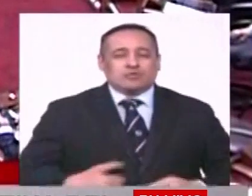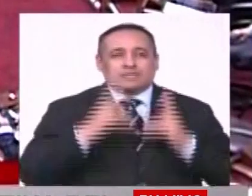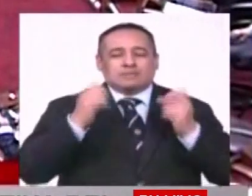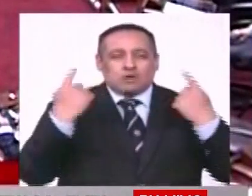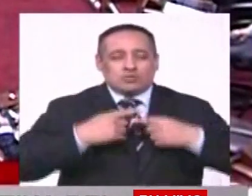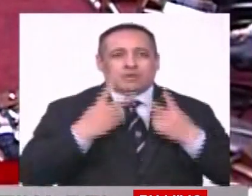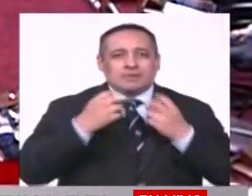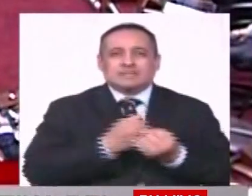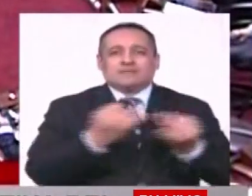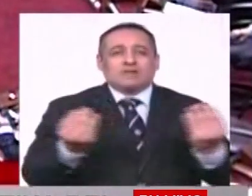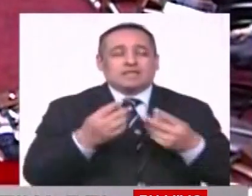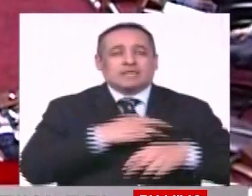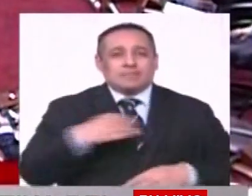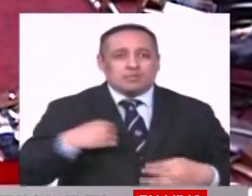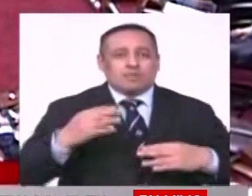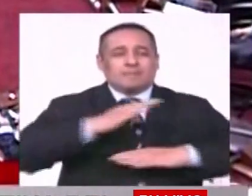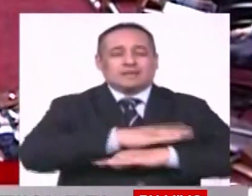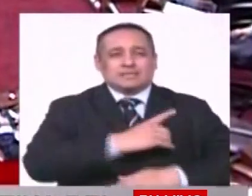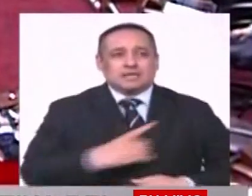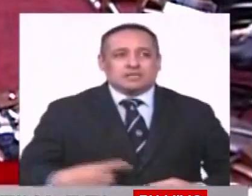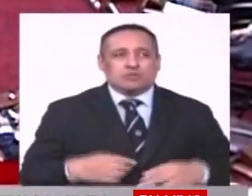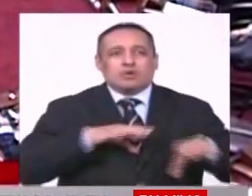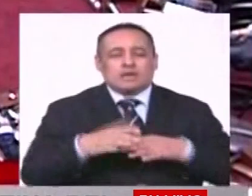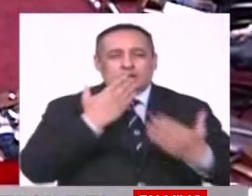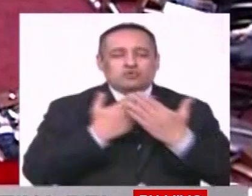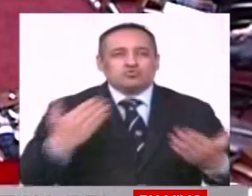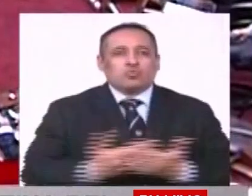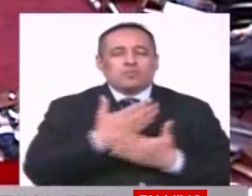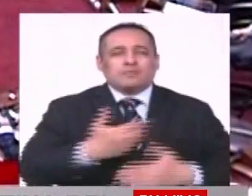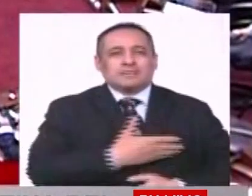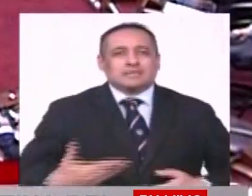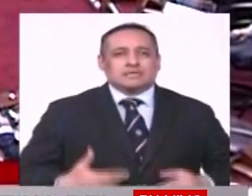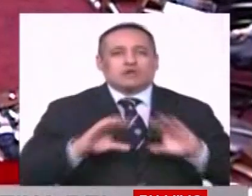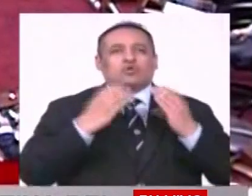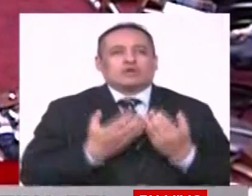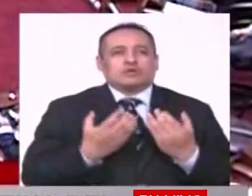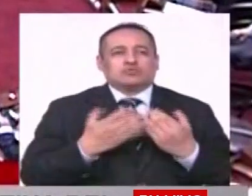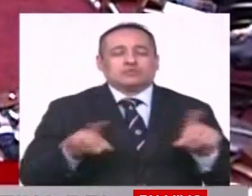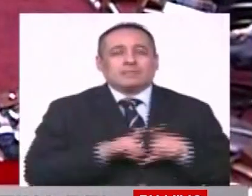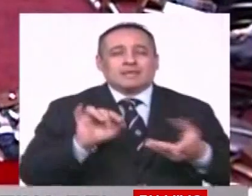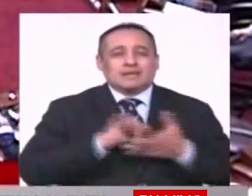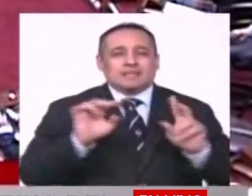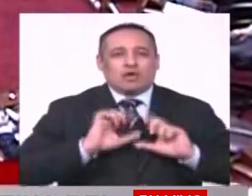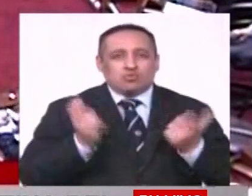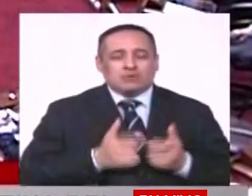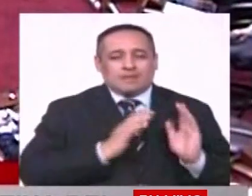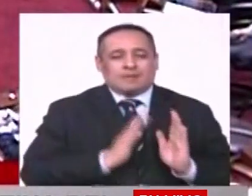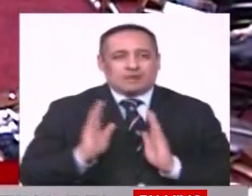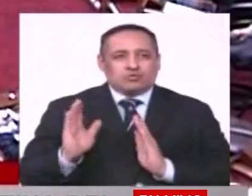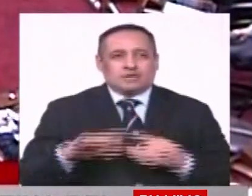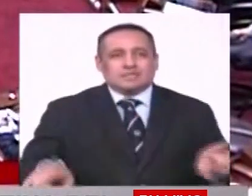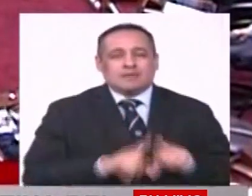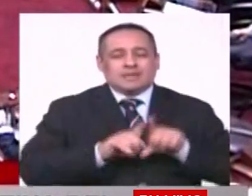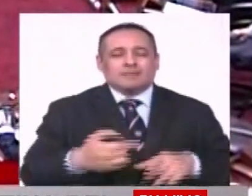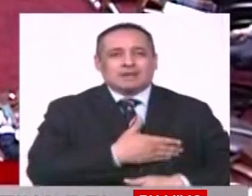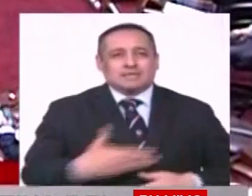candidatura precisamente por honrar la memoria de Hernando Guerra García. En esa misma línea, él pide